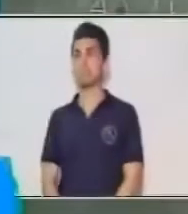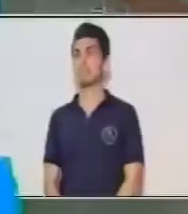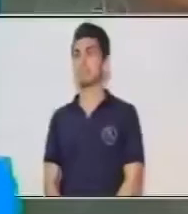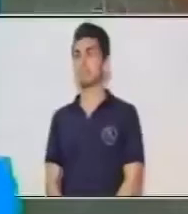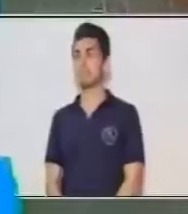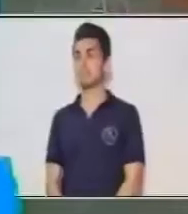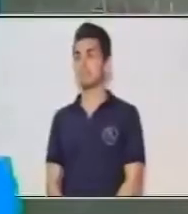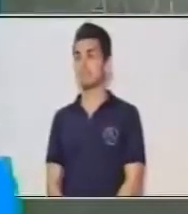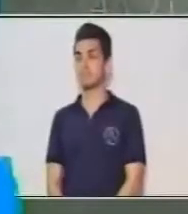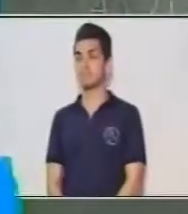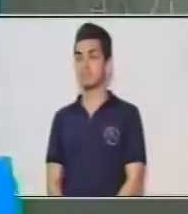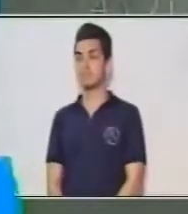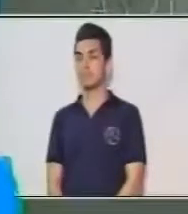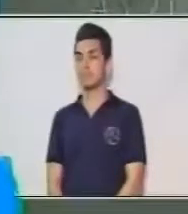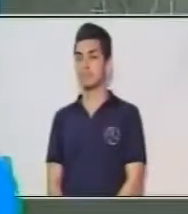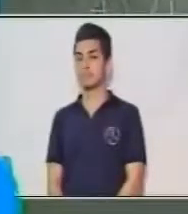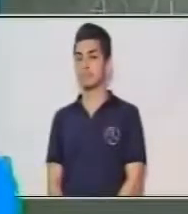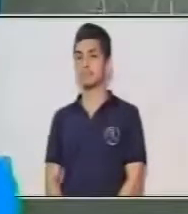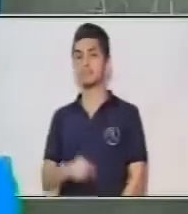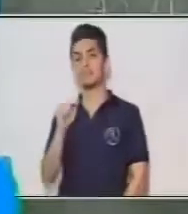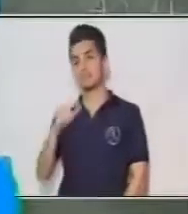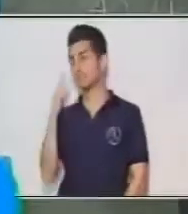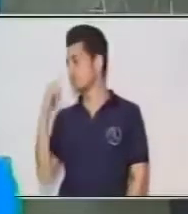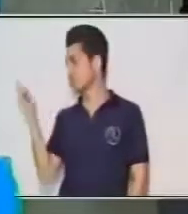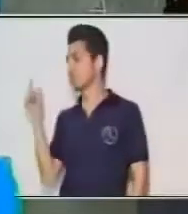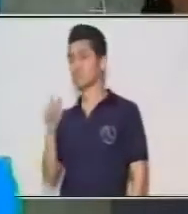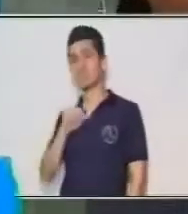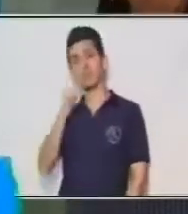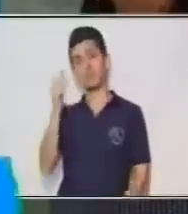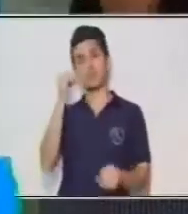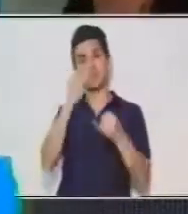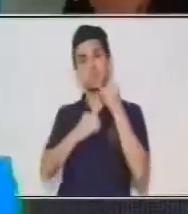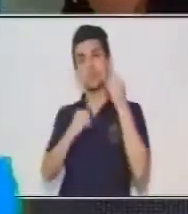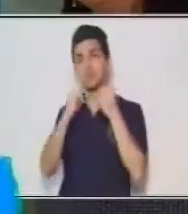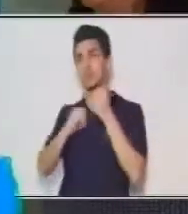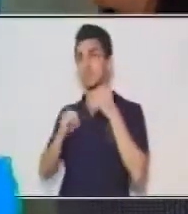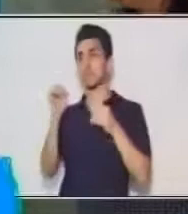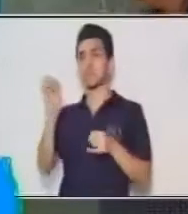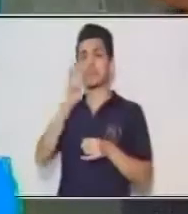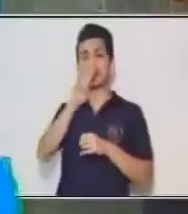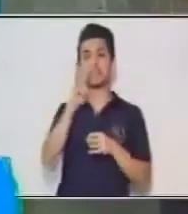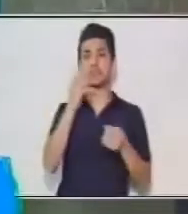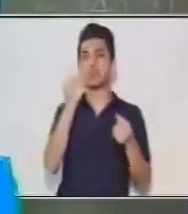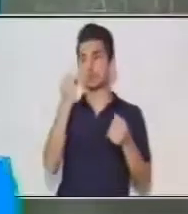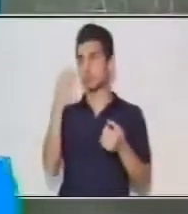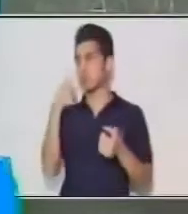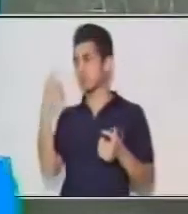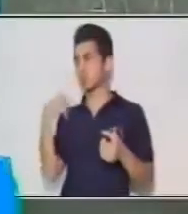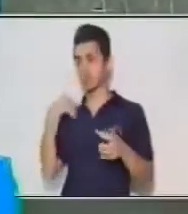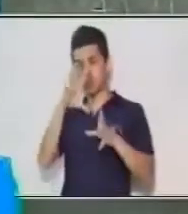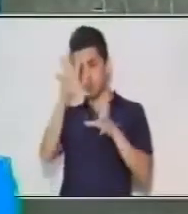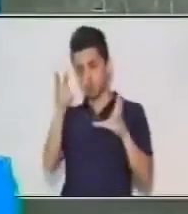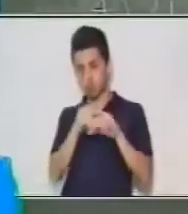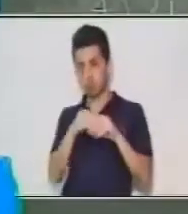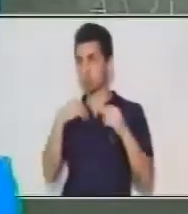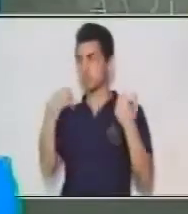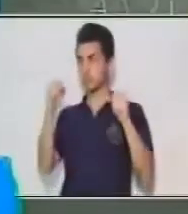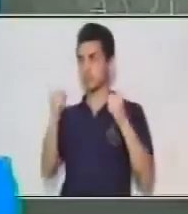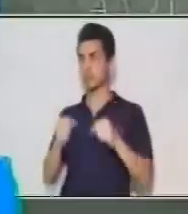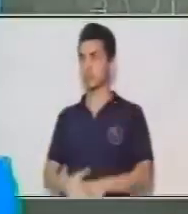Excelente. Ahora, vamos con las últimas tres numeraciones que juntos las vamos a